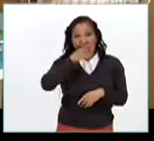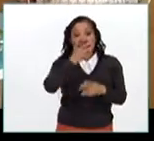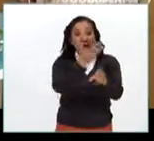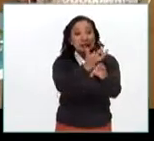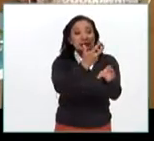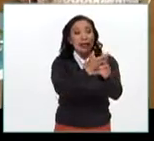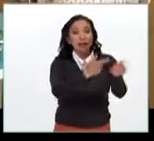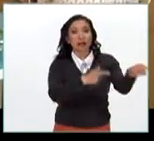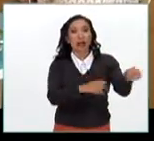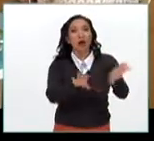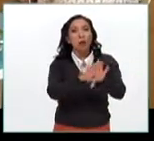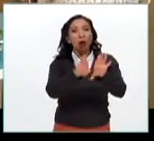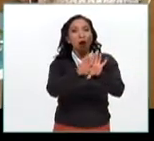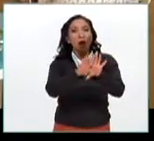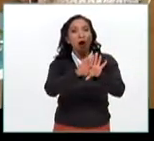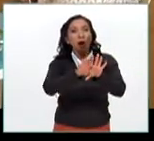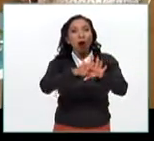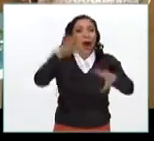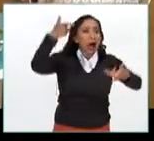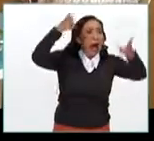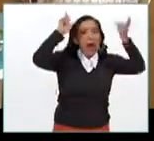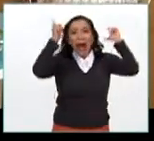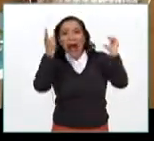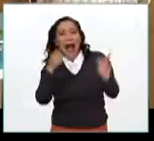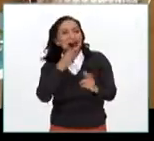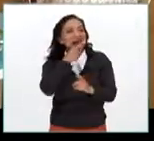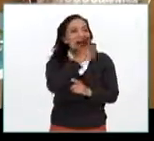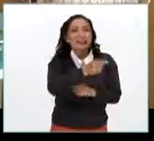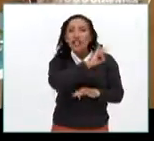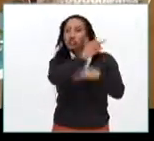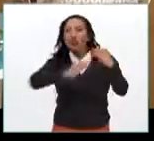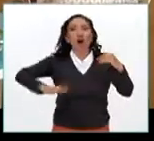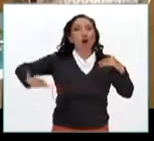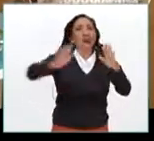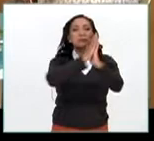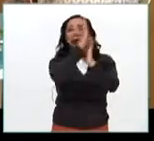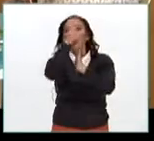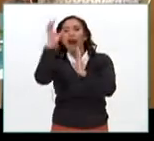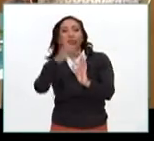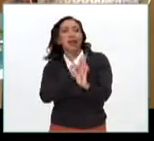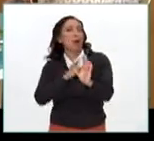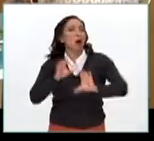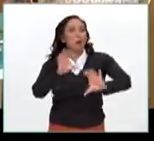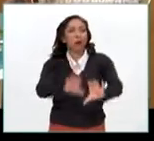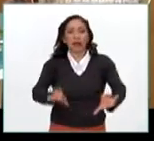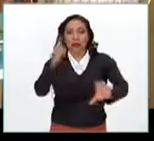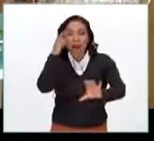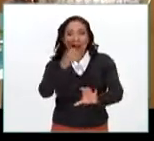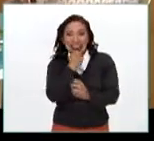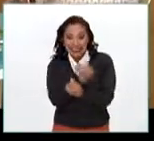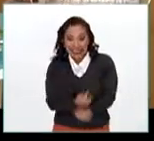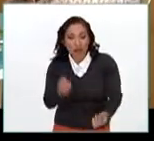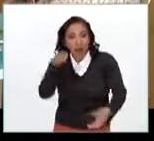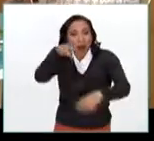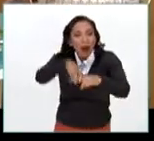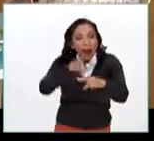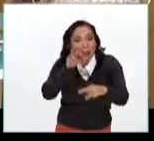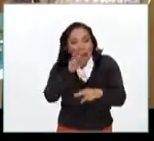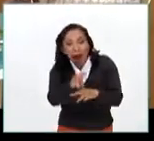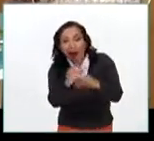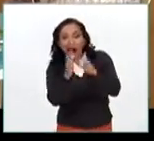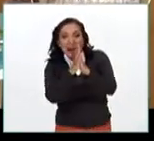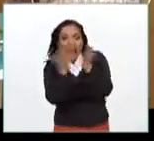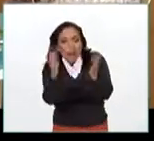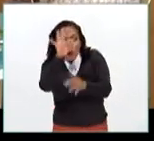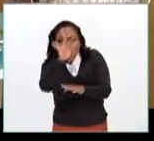Estados Unidos hubo como un furor, igual que aquí, de decir que en todas las bibliotecas tenía que haber una computadora para que los niños puedan acceder